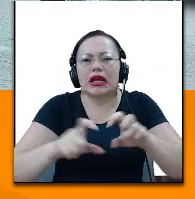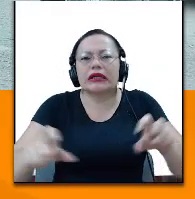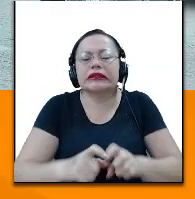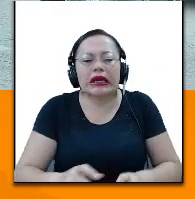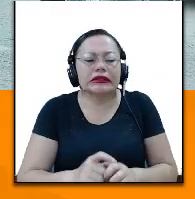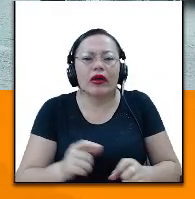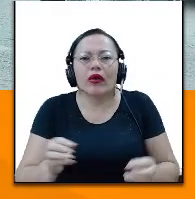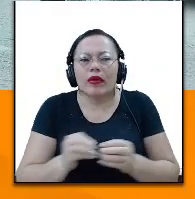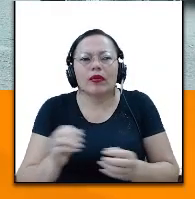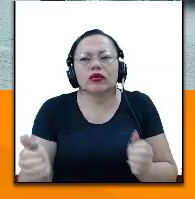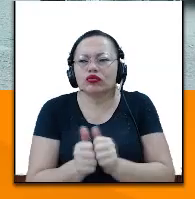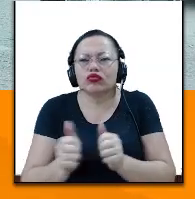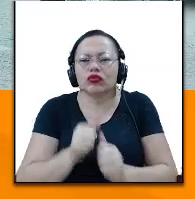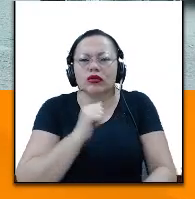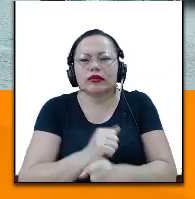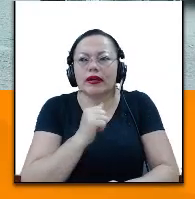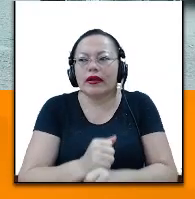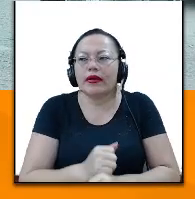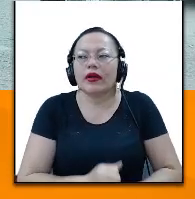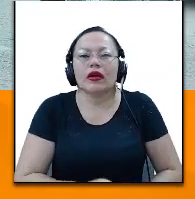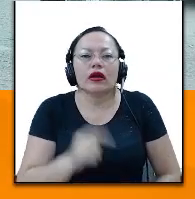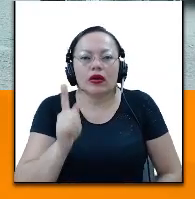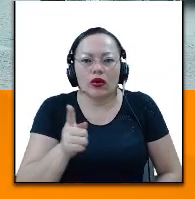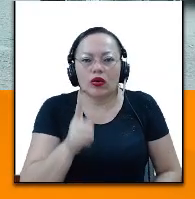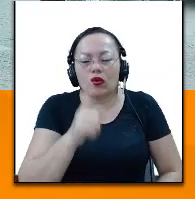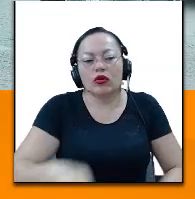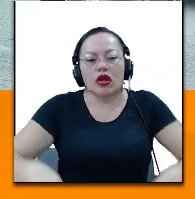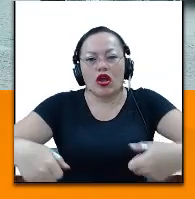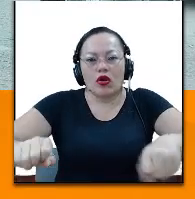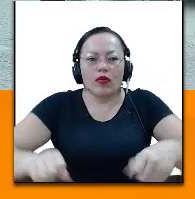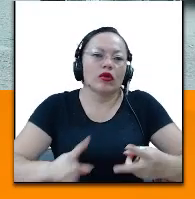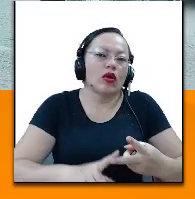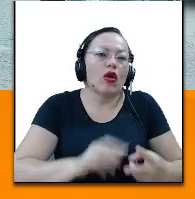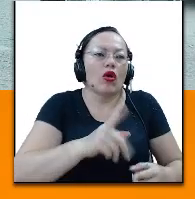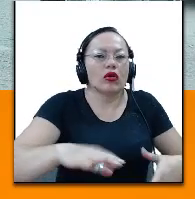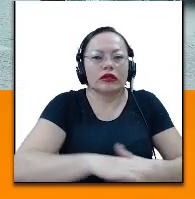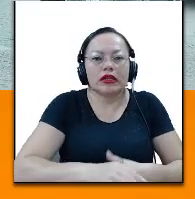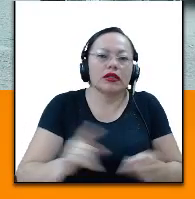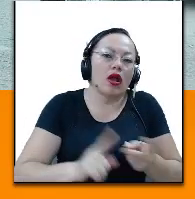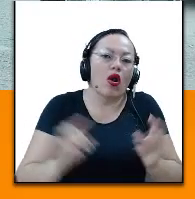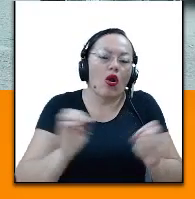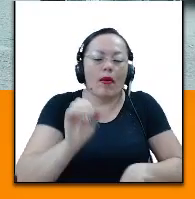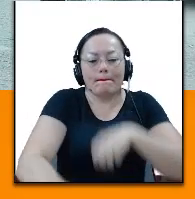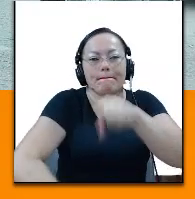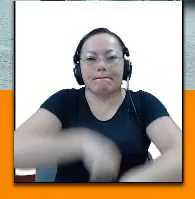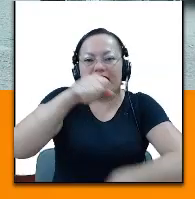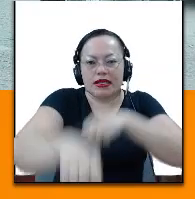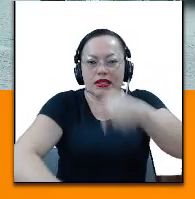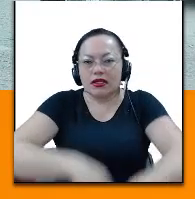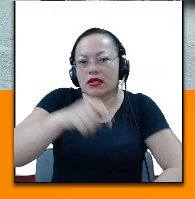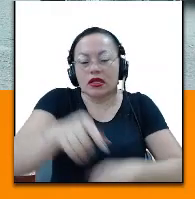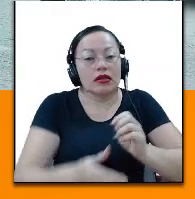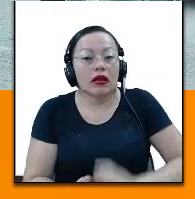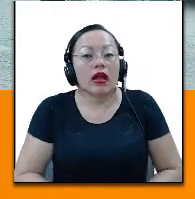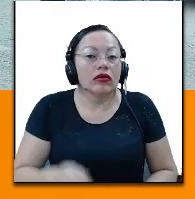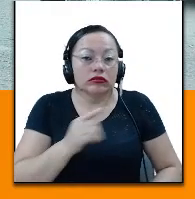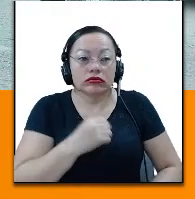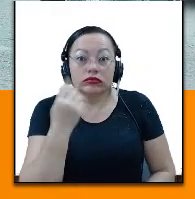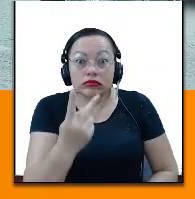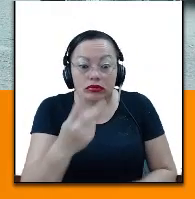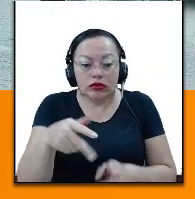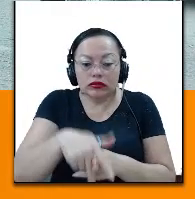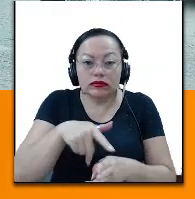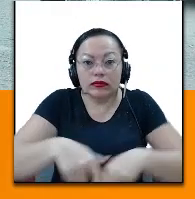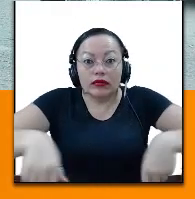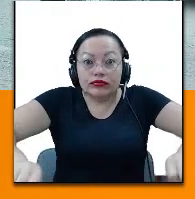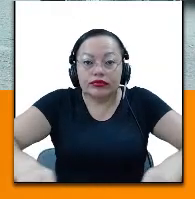vamos a trabajar. Uno de los dos va en moto y el otro iría en taxi o en bicicleta, pero no pueden transitar los dos en una